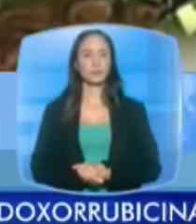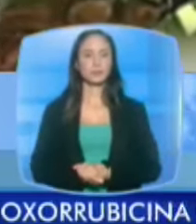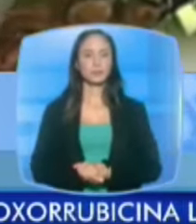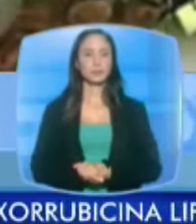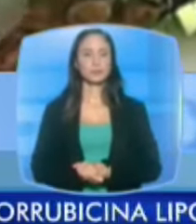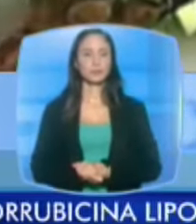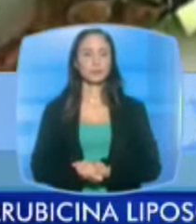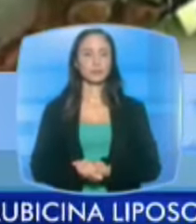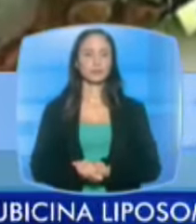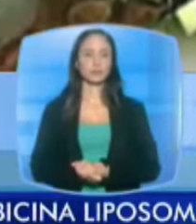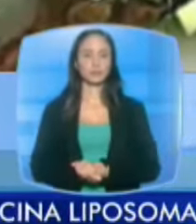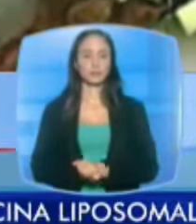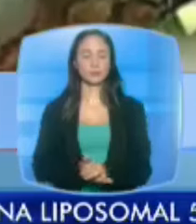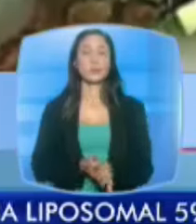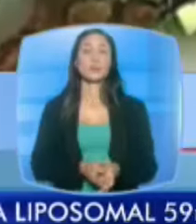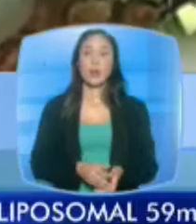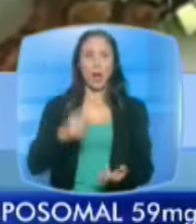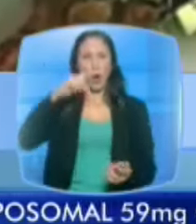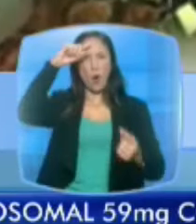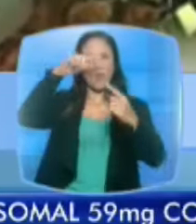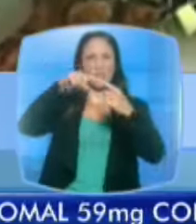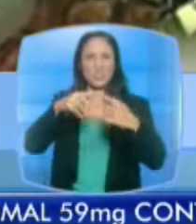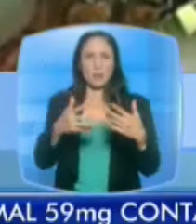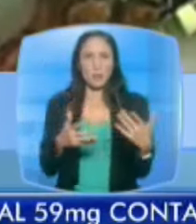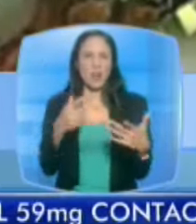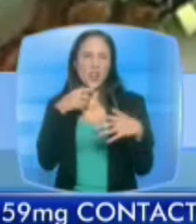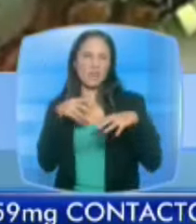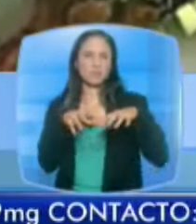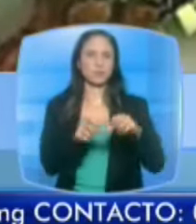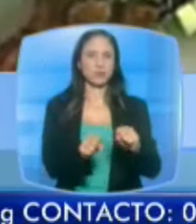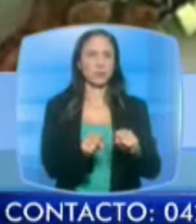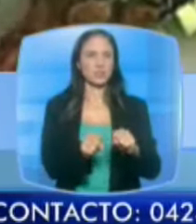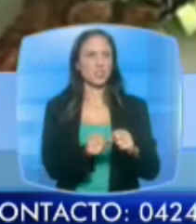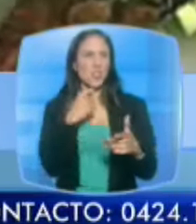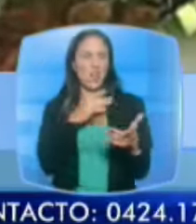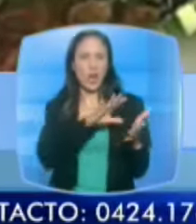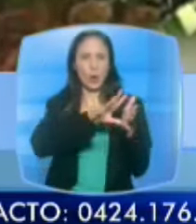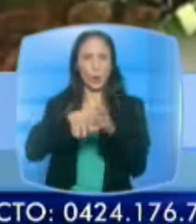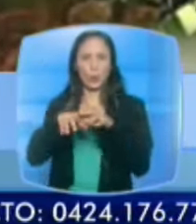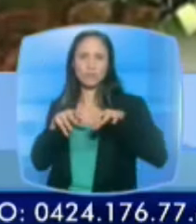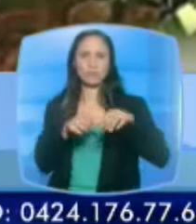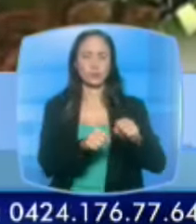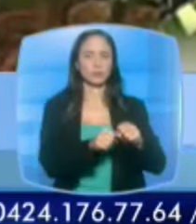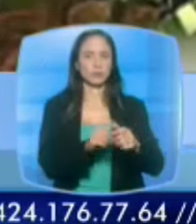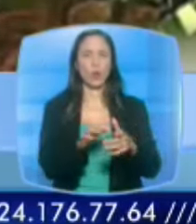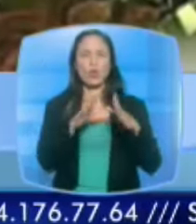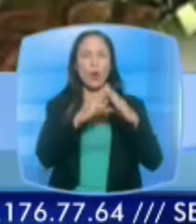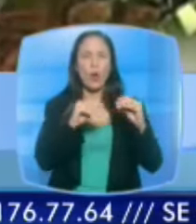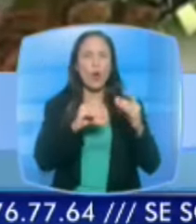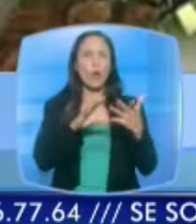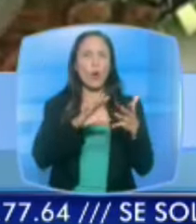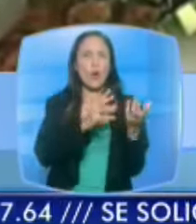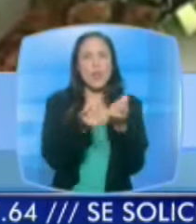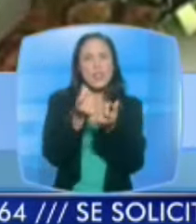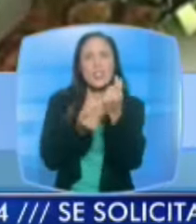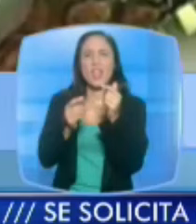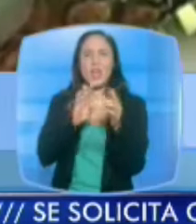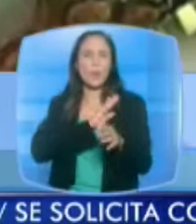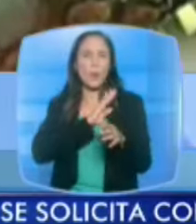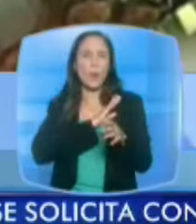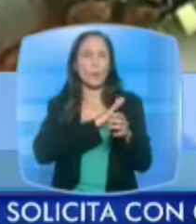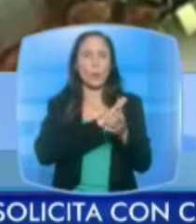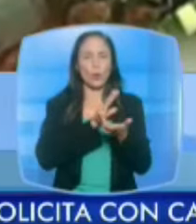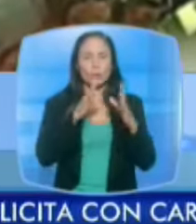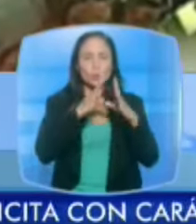la ExxonMobil. La intención siempre ha sido arrebatarnos la fachada atlántica. La intención siempre ha